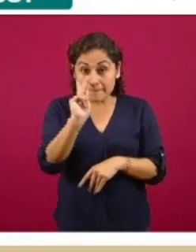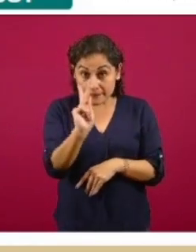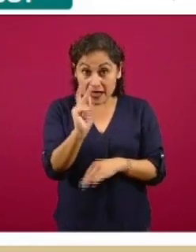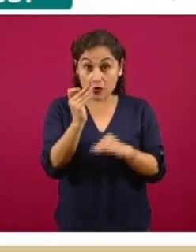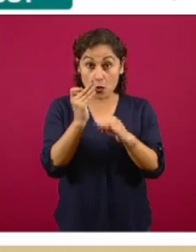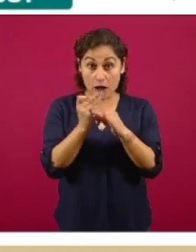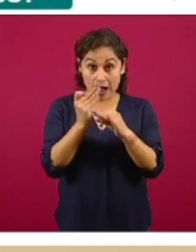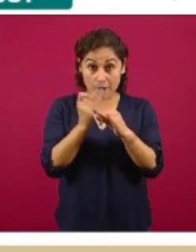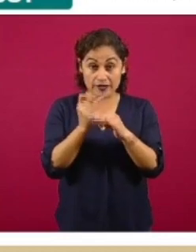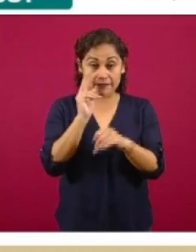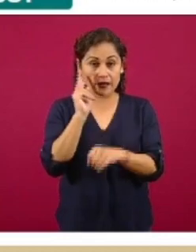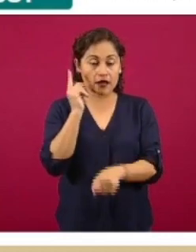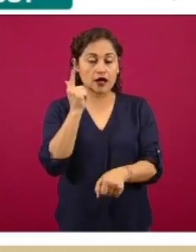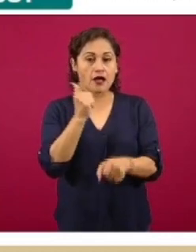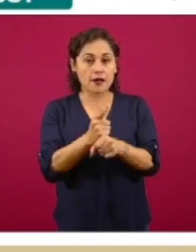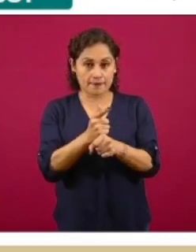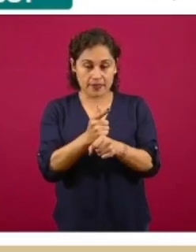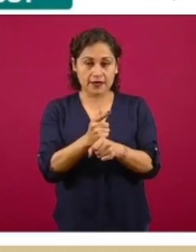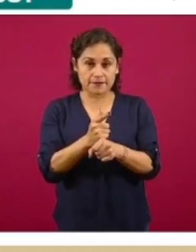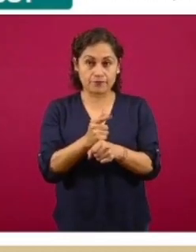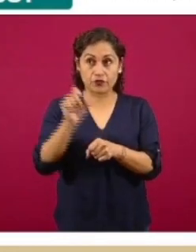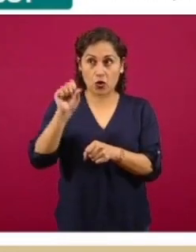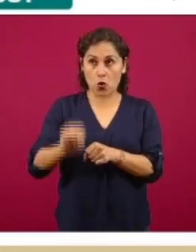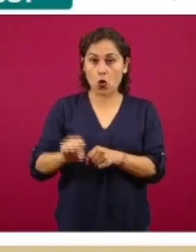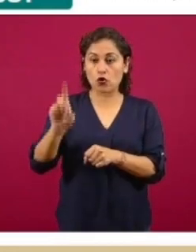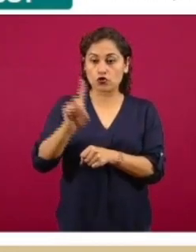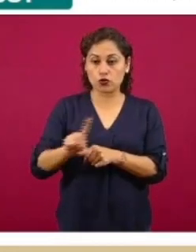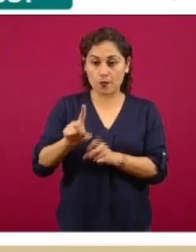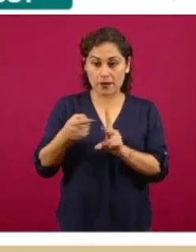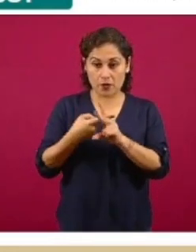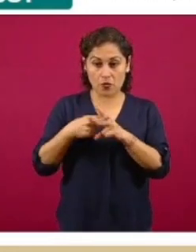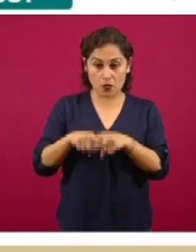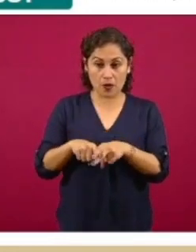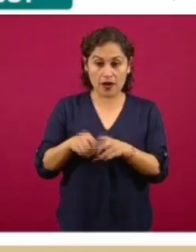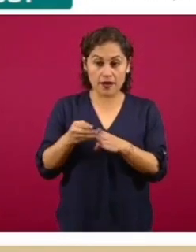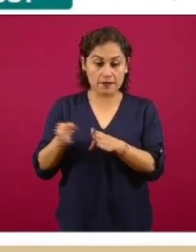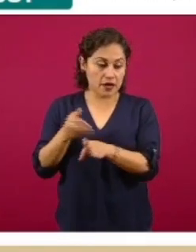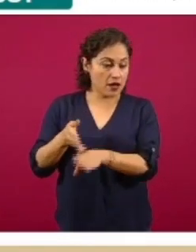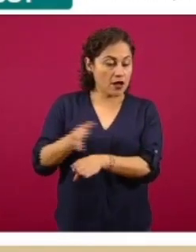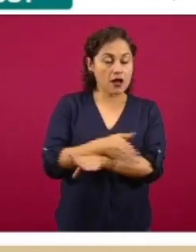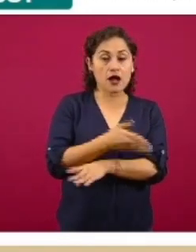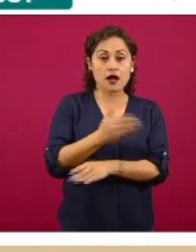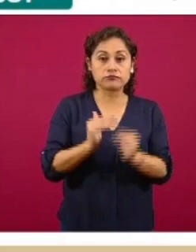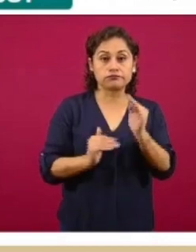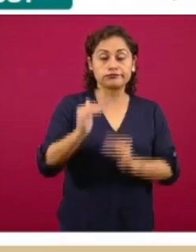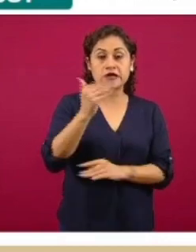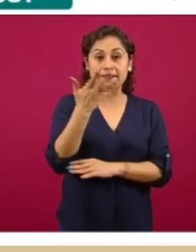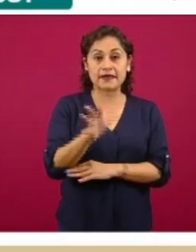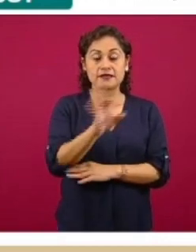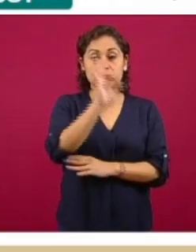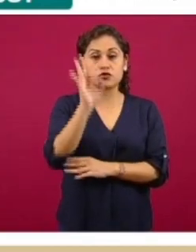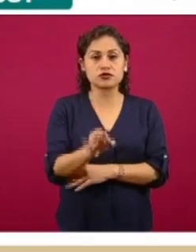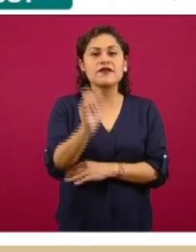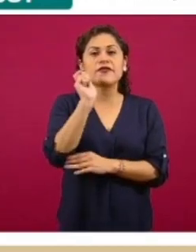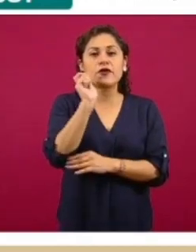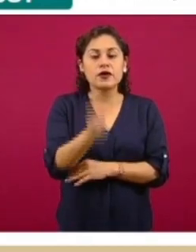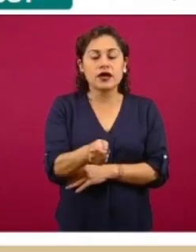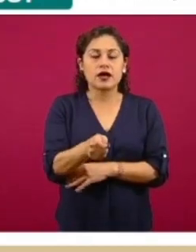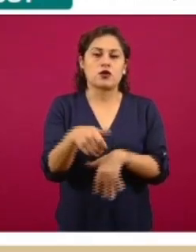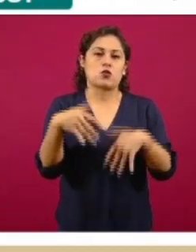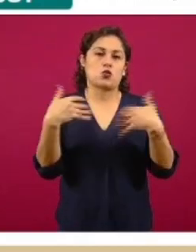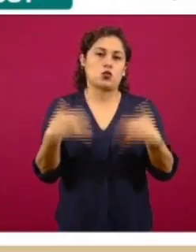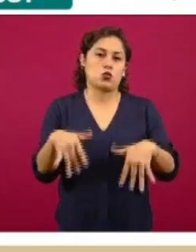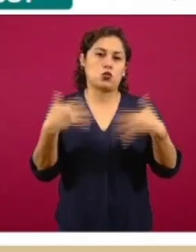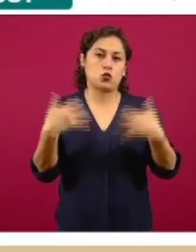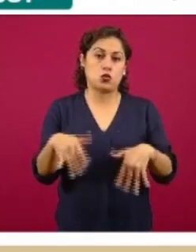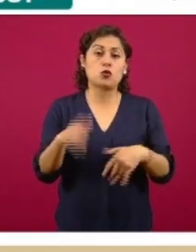la semana, el día que abrimos, hoy domingo, estemos con un incremento del 10%, nos habla de esta gran actividad que